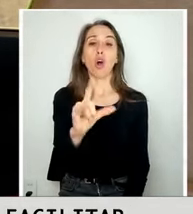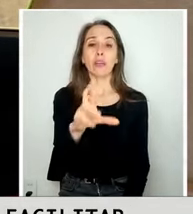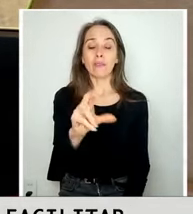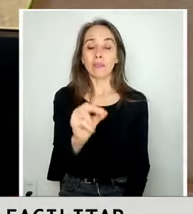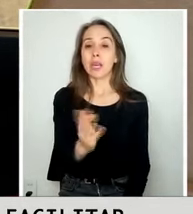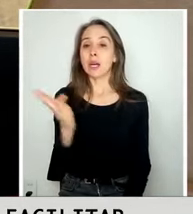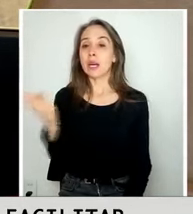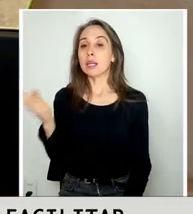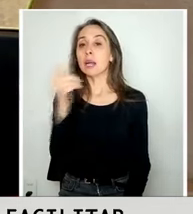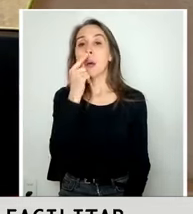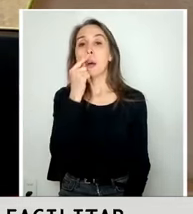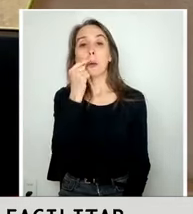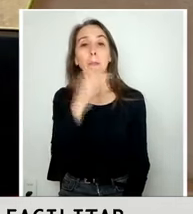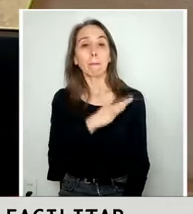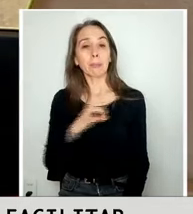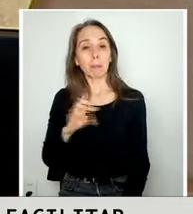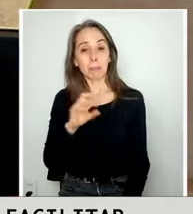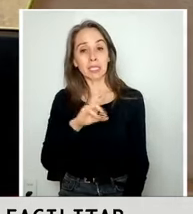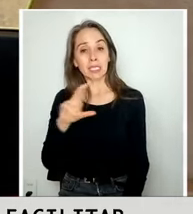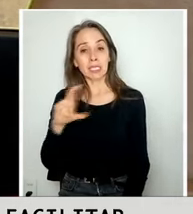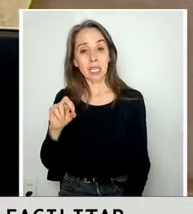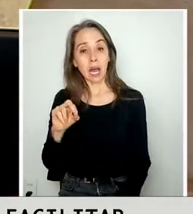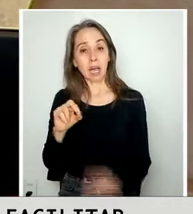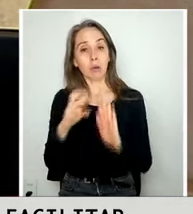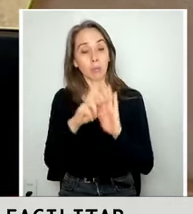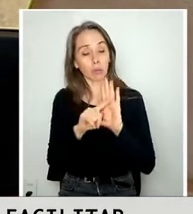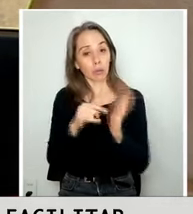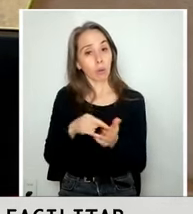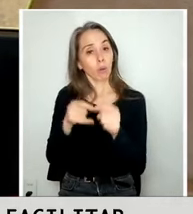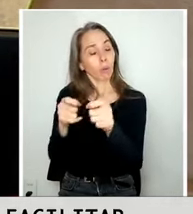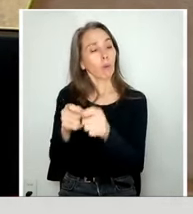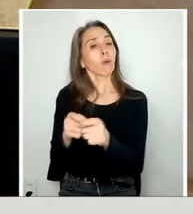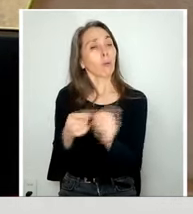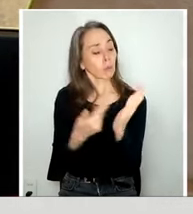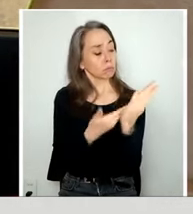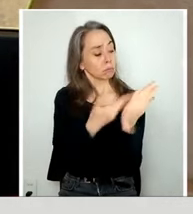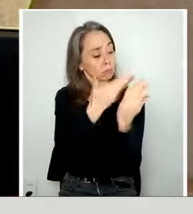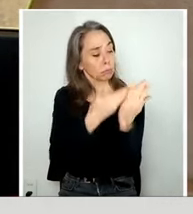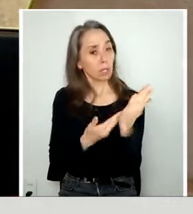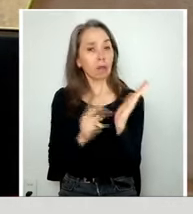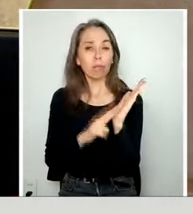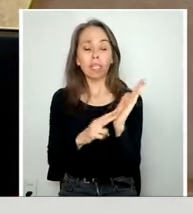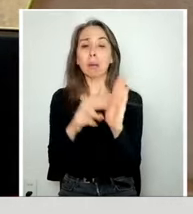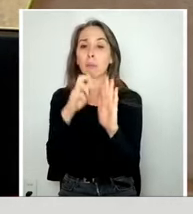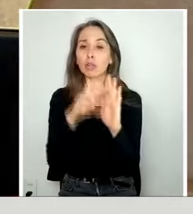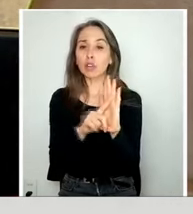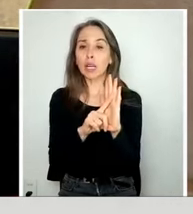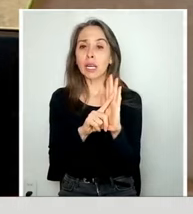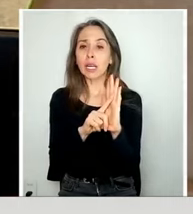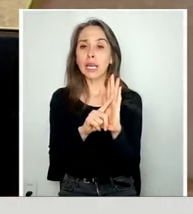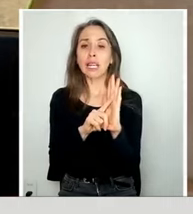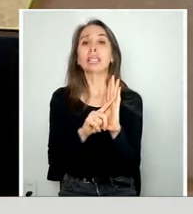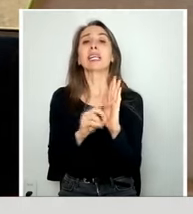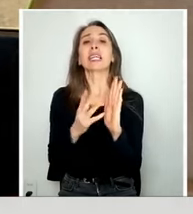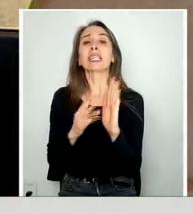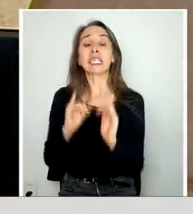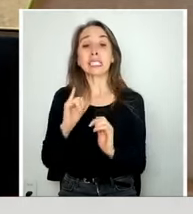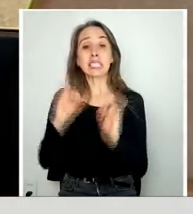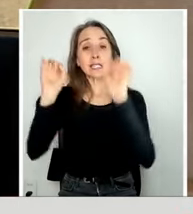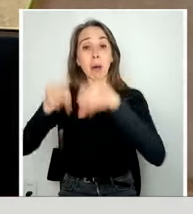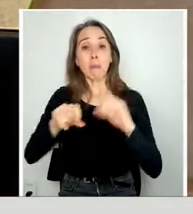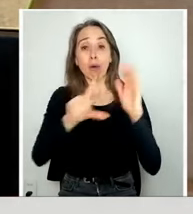por impulsar un proyecto como este presidenta porque la verdad es que este tipo de proyectan empiezan a generar un cambio cultural en nuestra sociedad